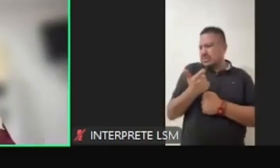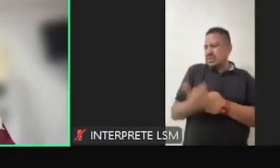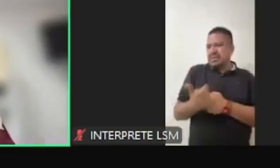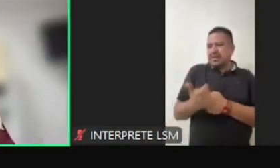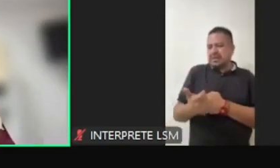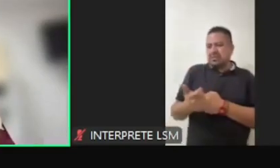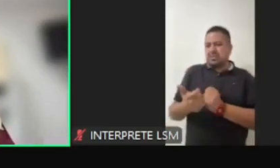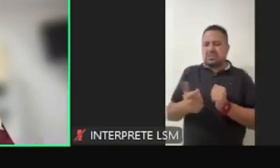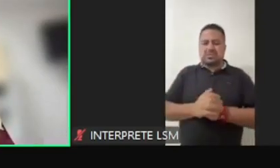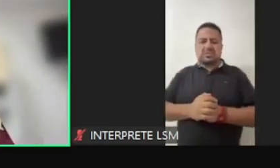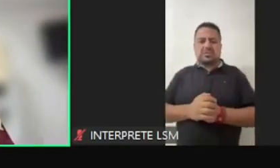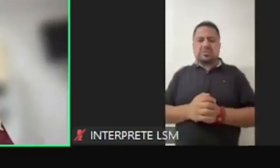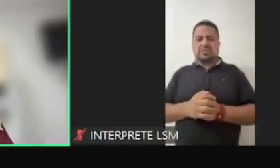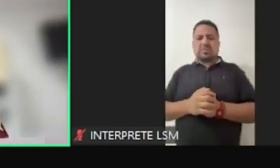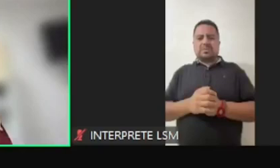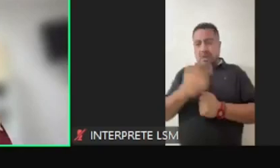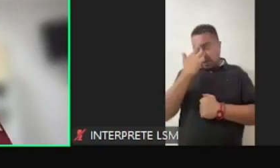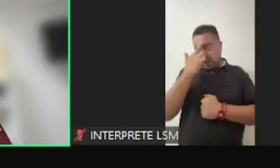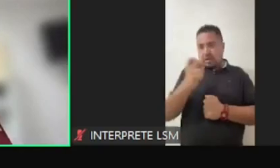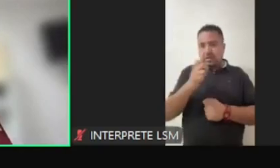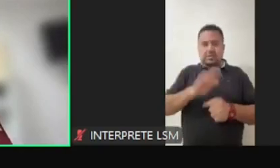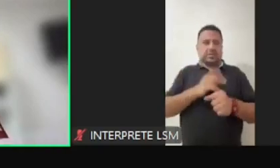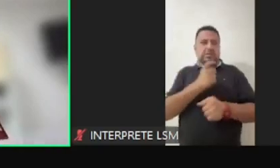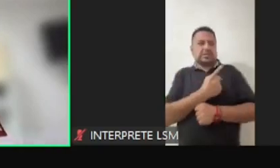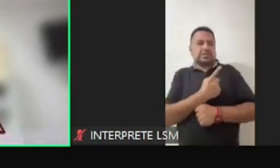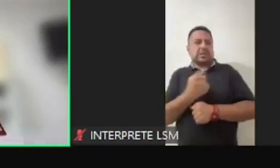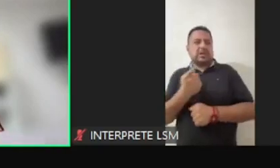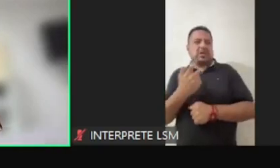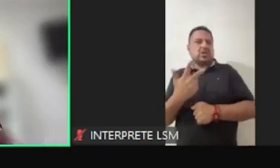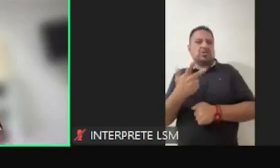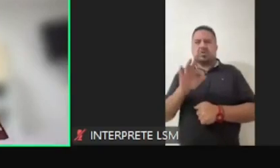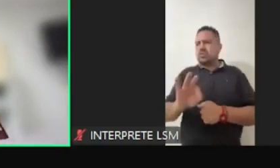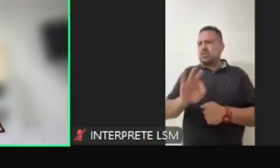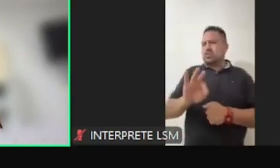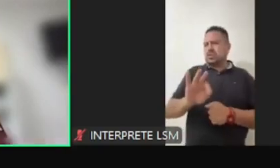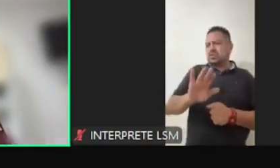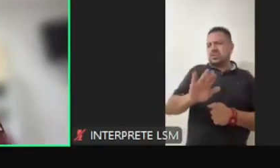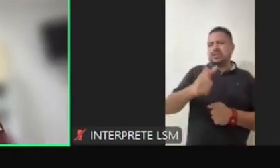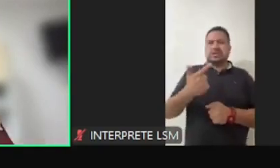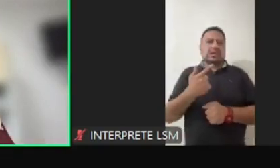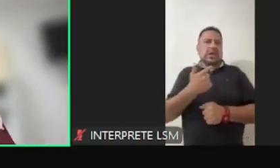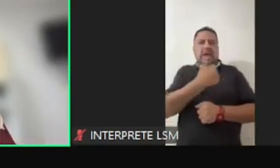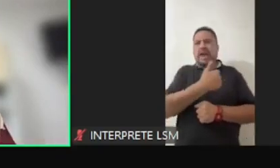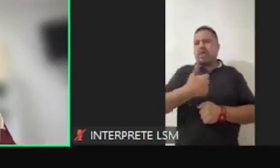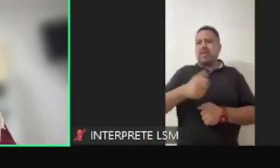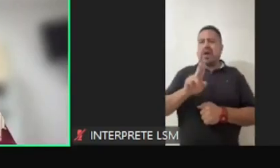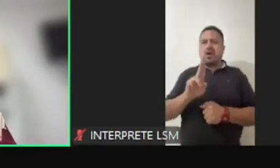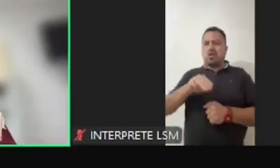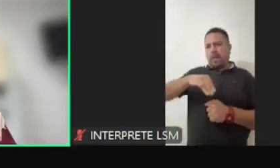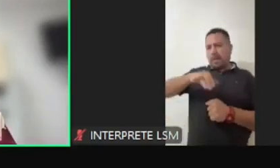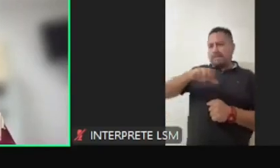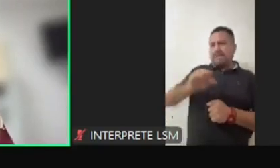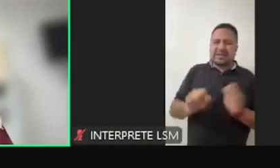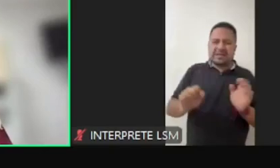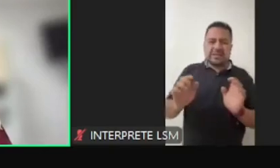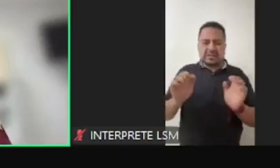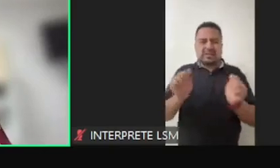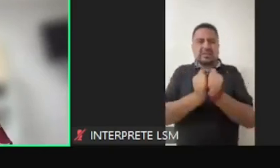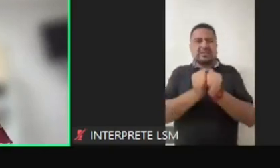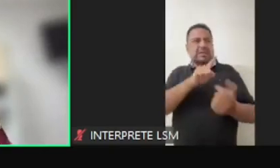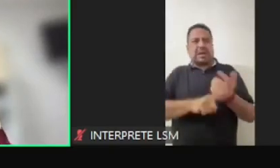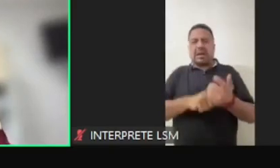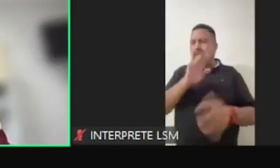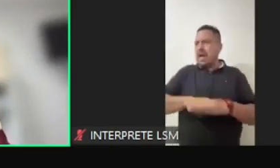pesos a razón de 108.57 pesos el valor de la Uma al haberse calificado la conducta como